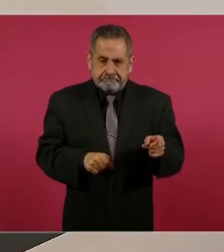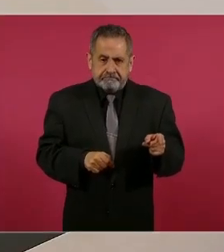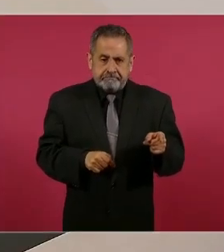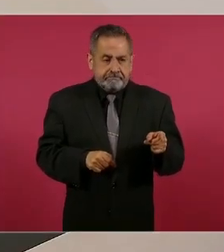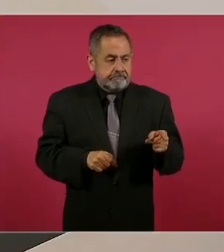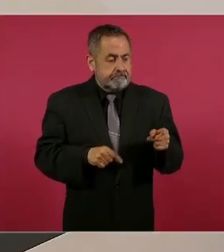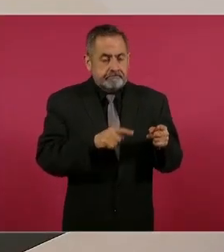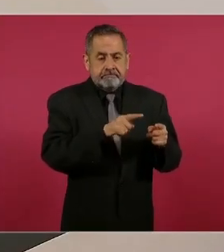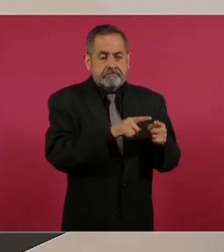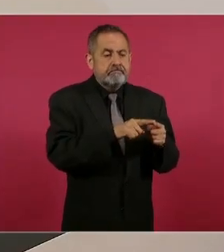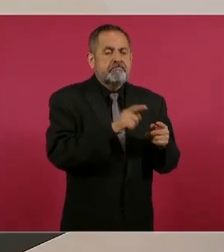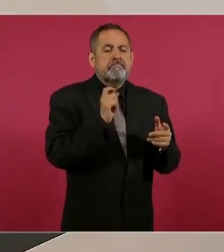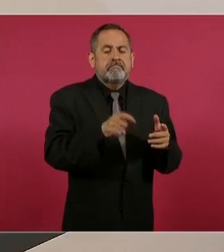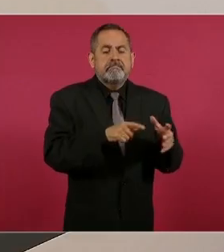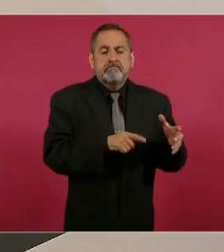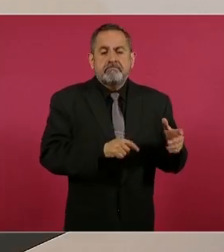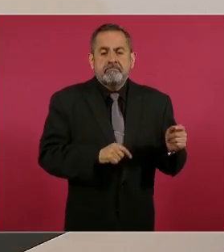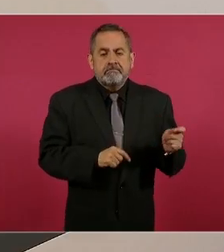canceló